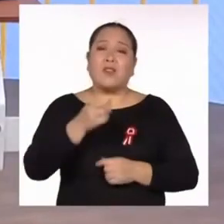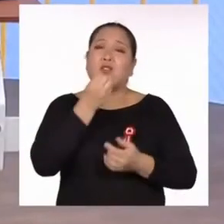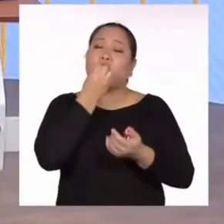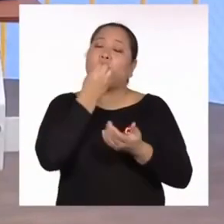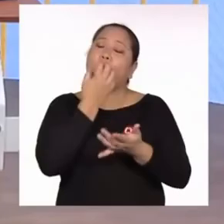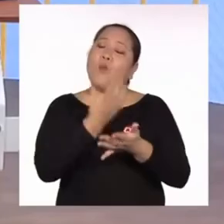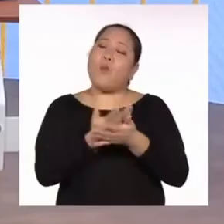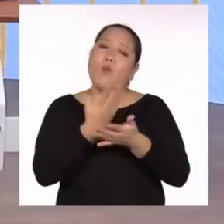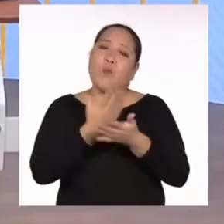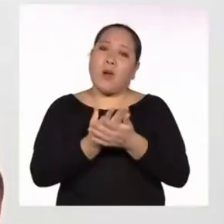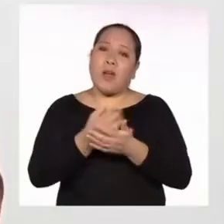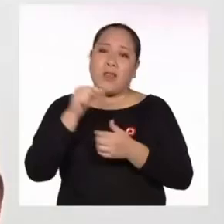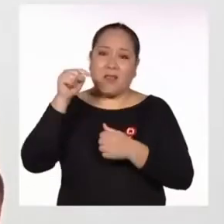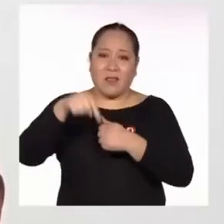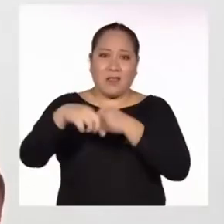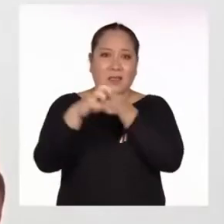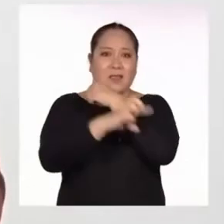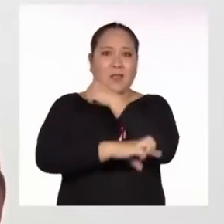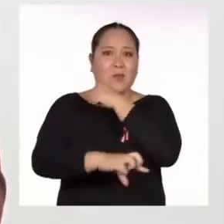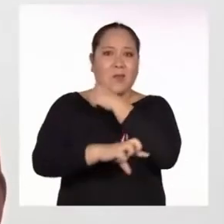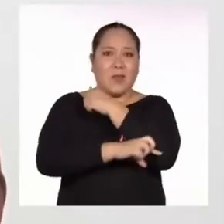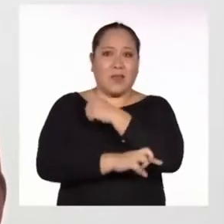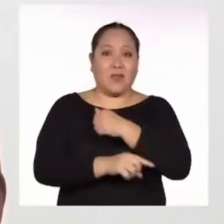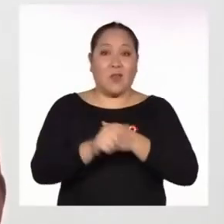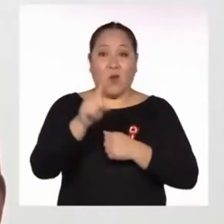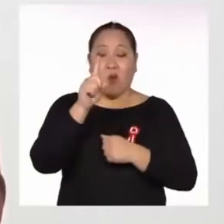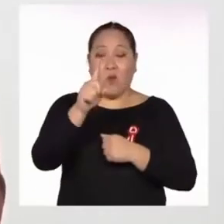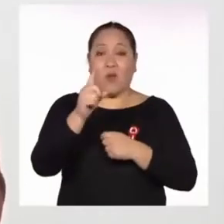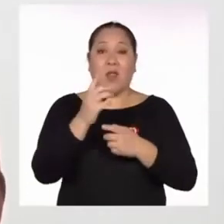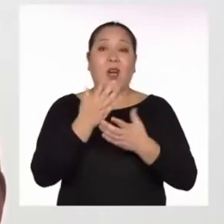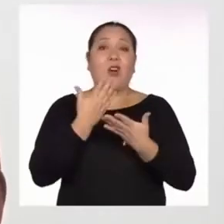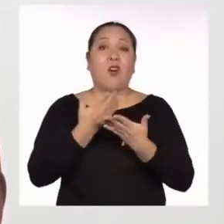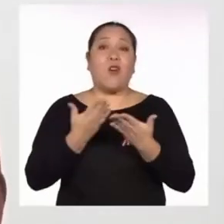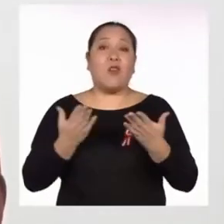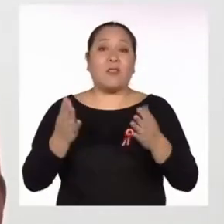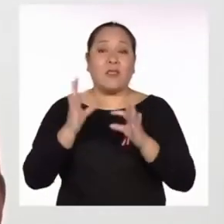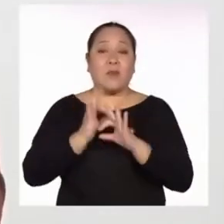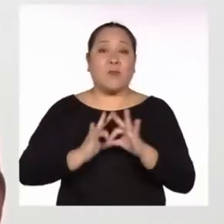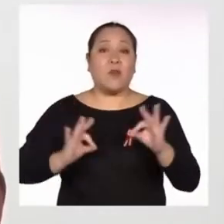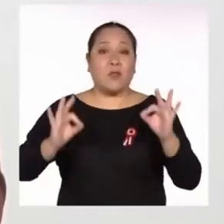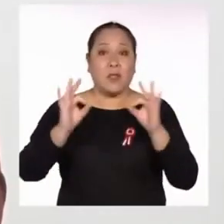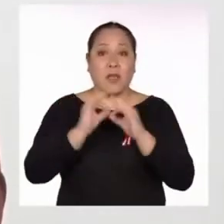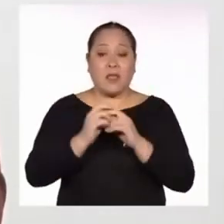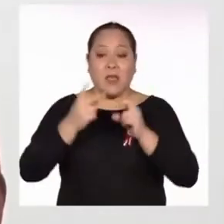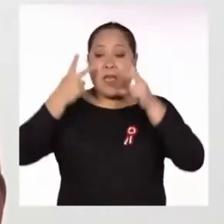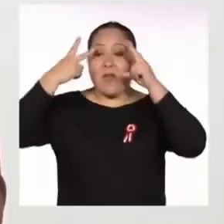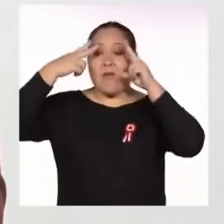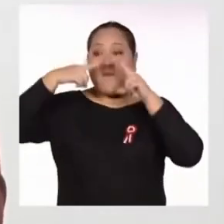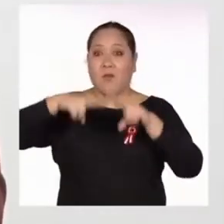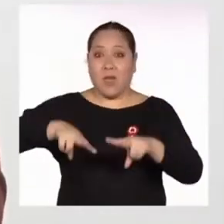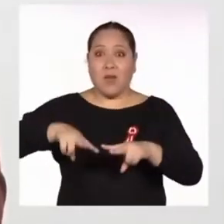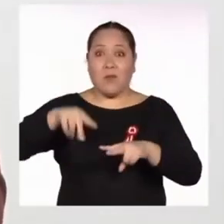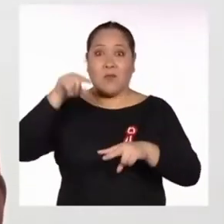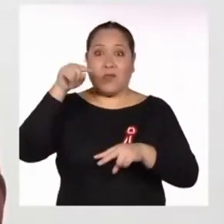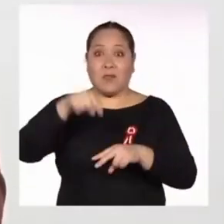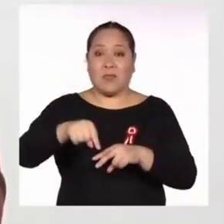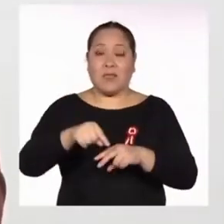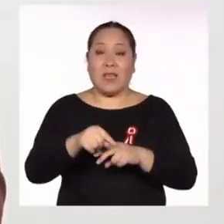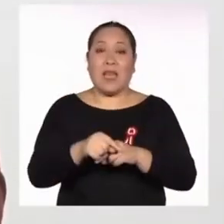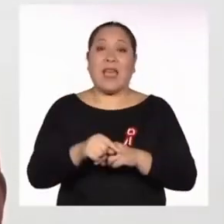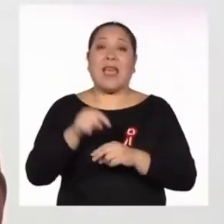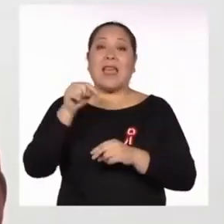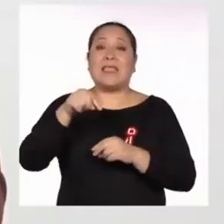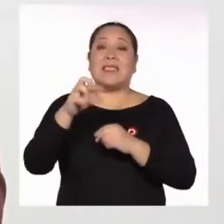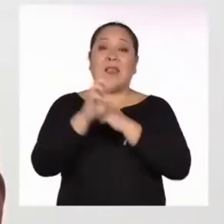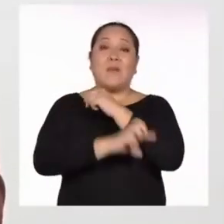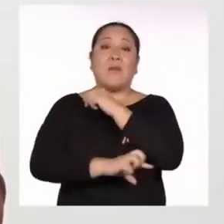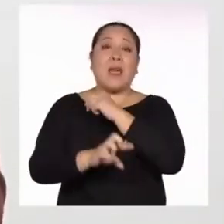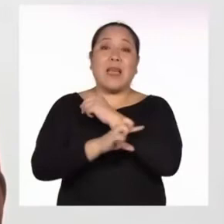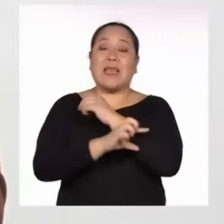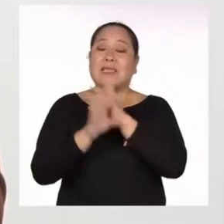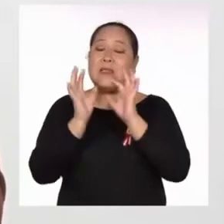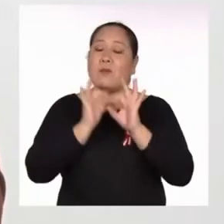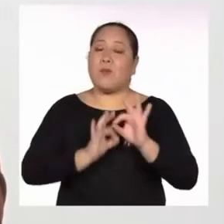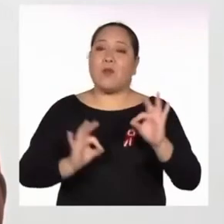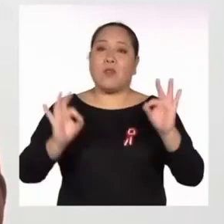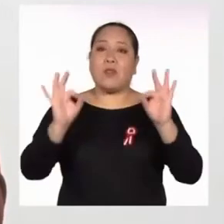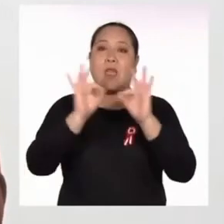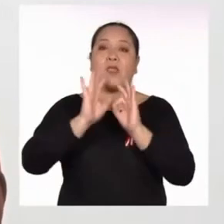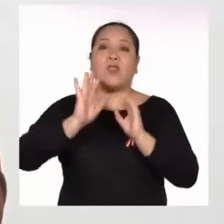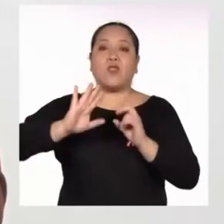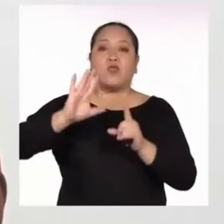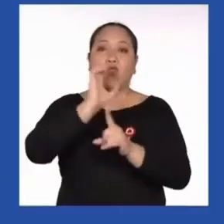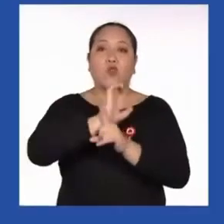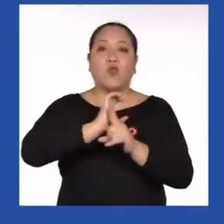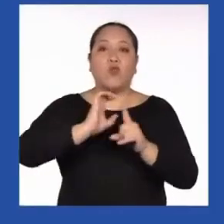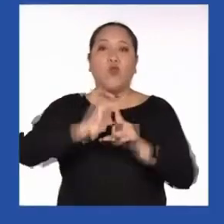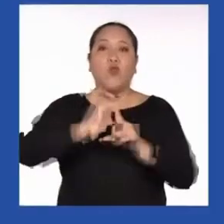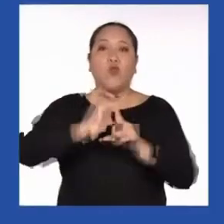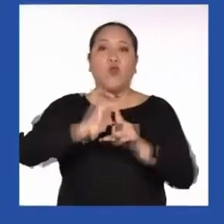que tenemos como país uno de los elementos que nos permite reconocer nuestra riqueza cultural es la diversidad